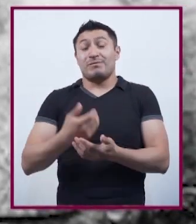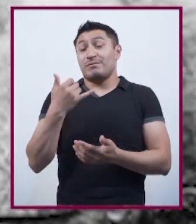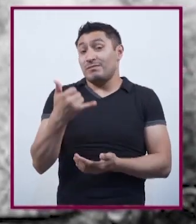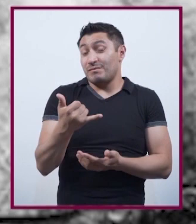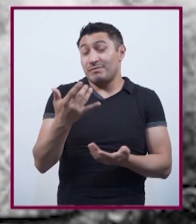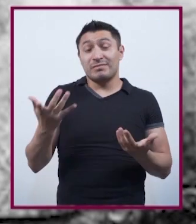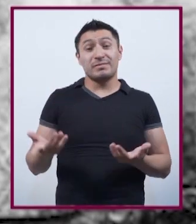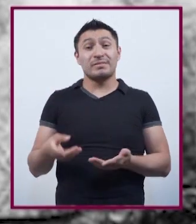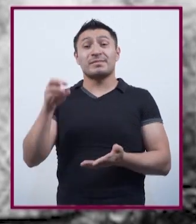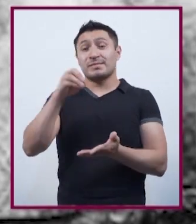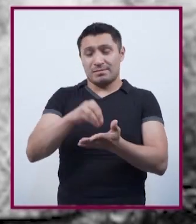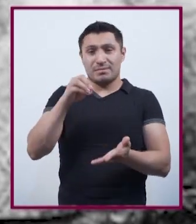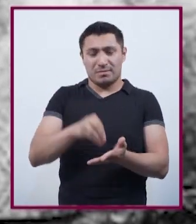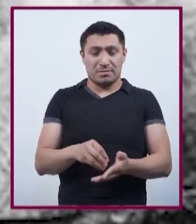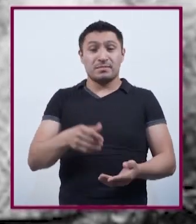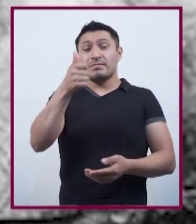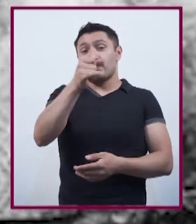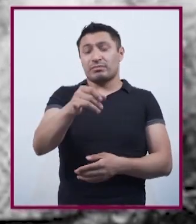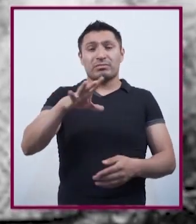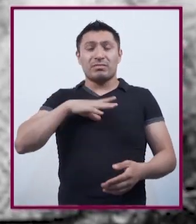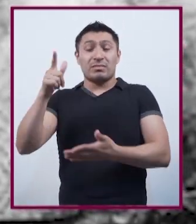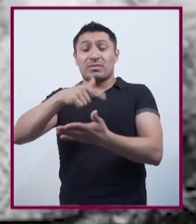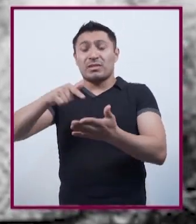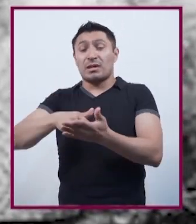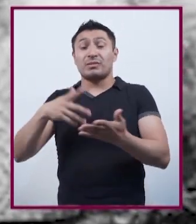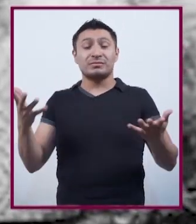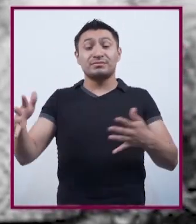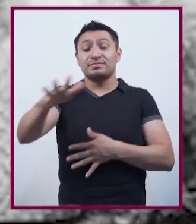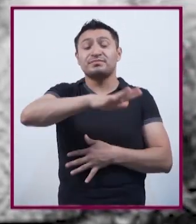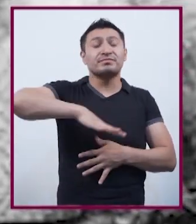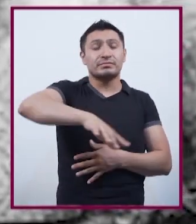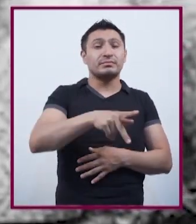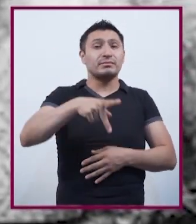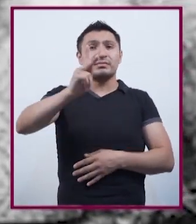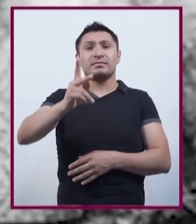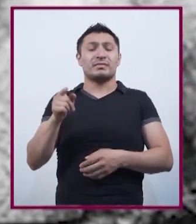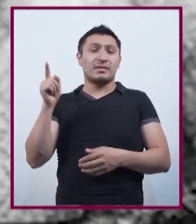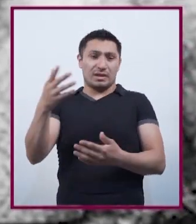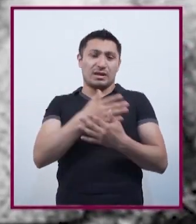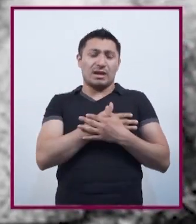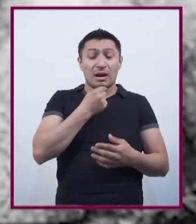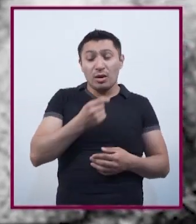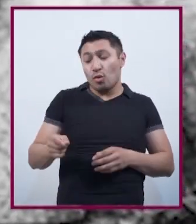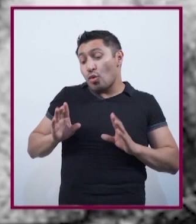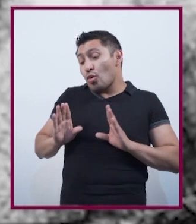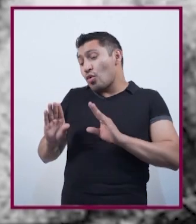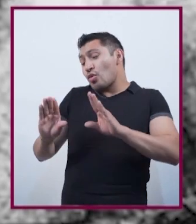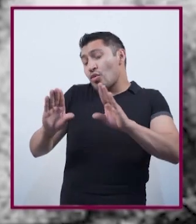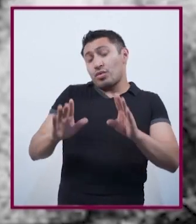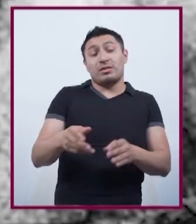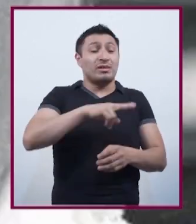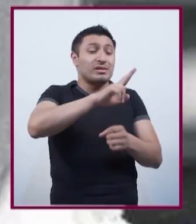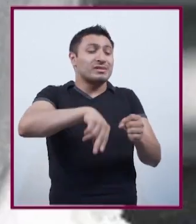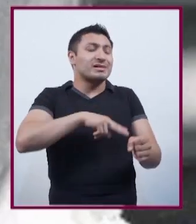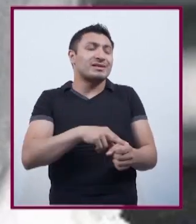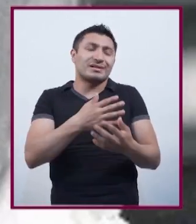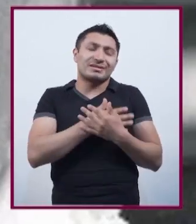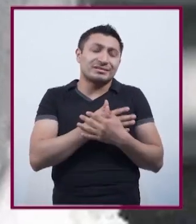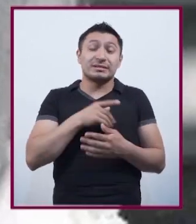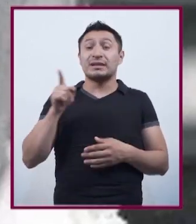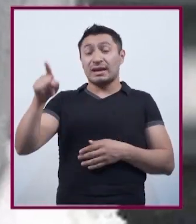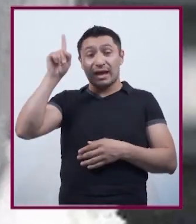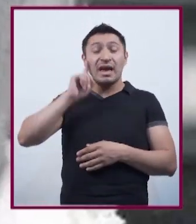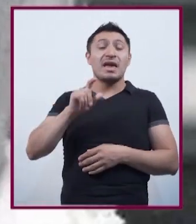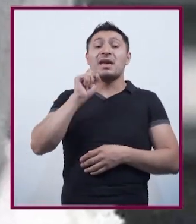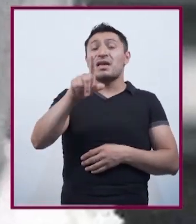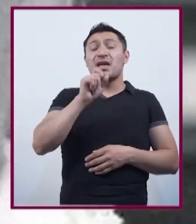así ha sido durante una buena parte de nuestra historia y, de hecho, aún sigue siendo así en algunos lugares. El caso es que más